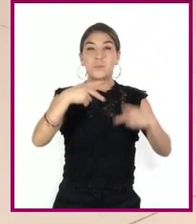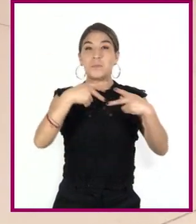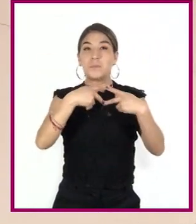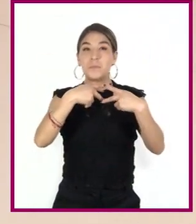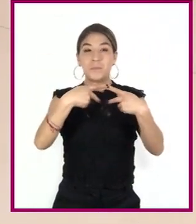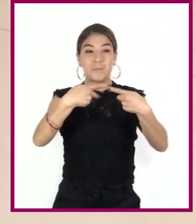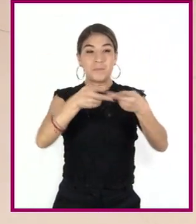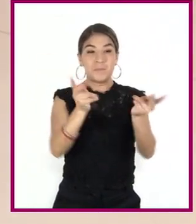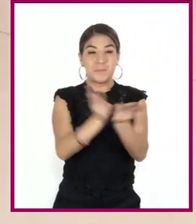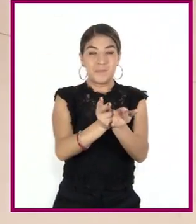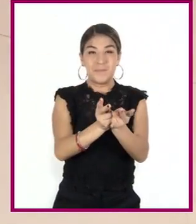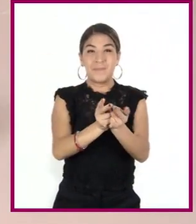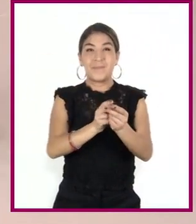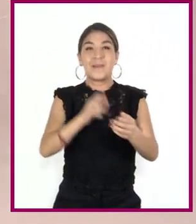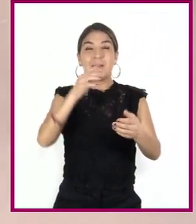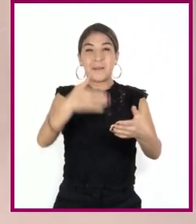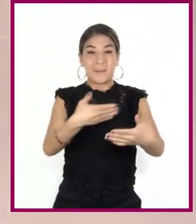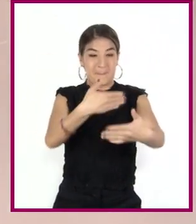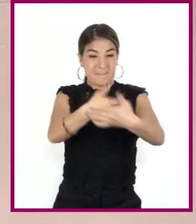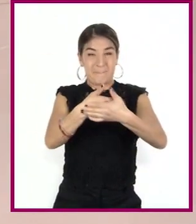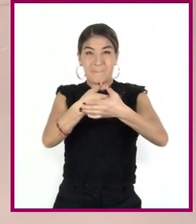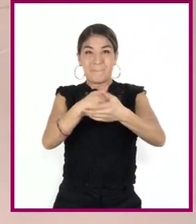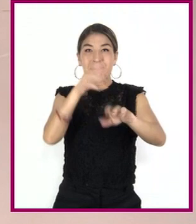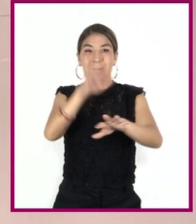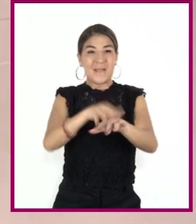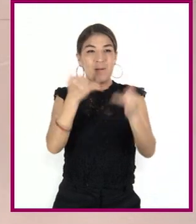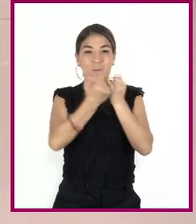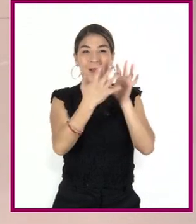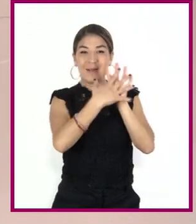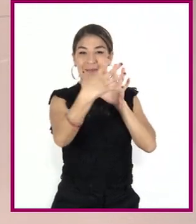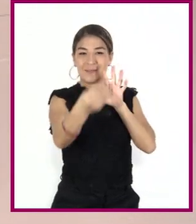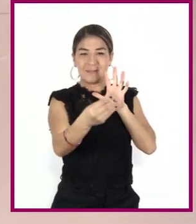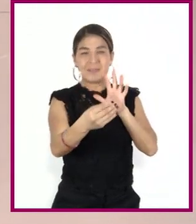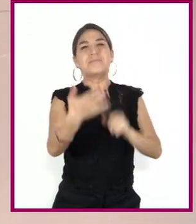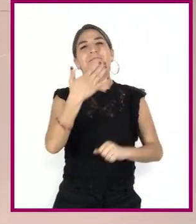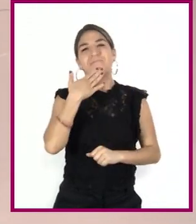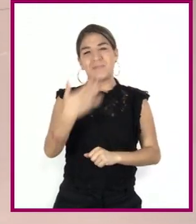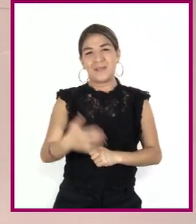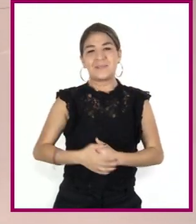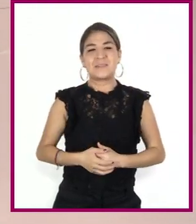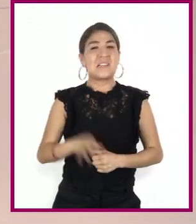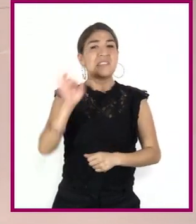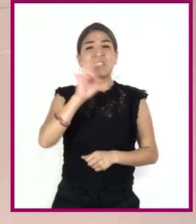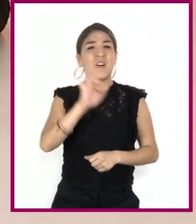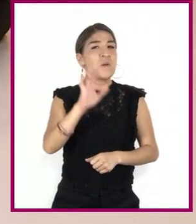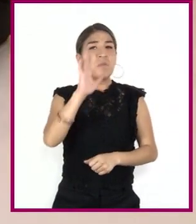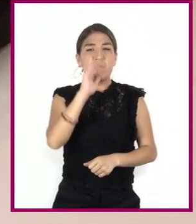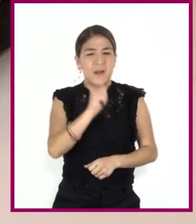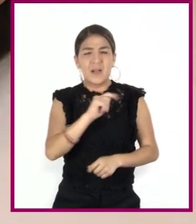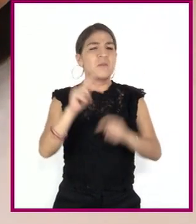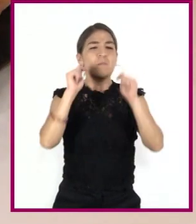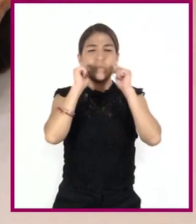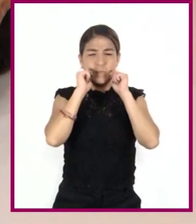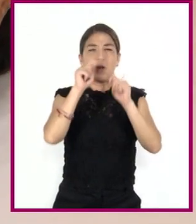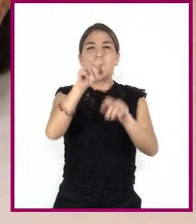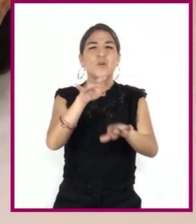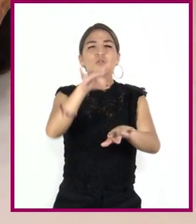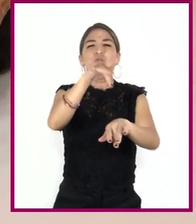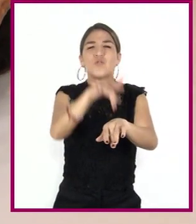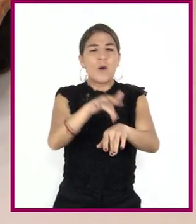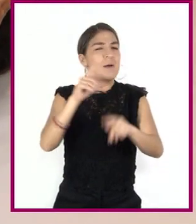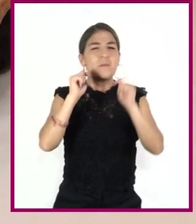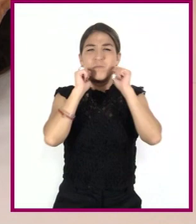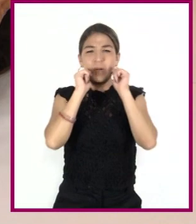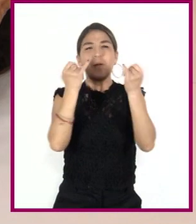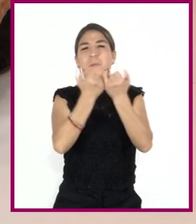pasen por tus pies, estaría excelente. Si no, no pasa nada. Si no tocando, ¿verdad? También. Si no tocando también.